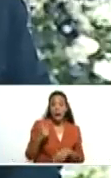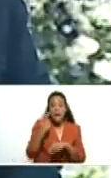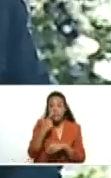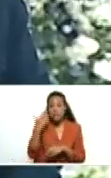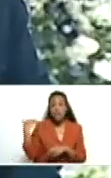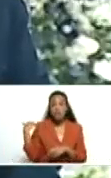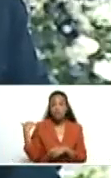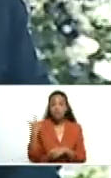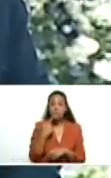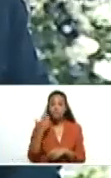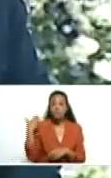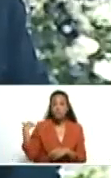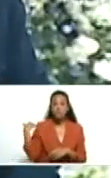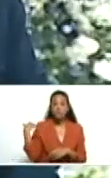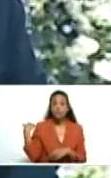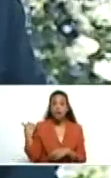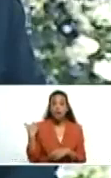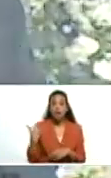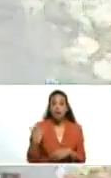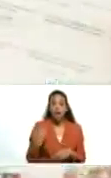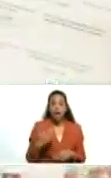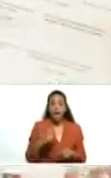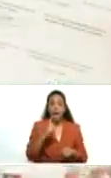la giganta Tibisay Lucena.